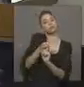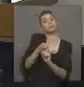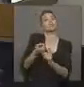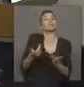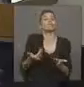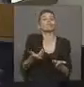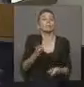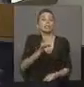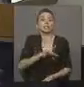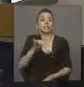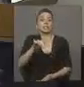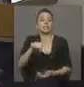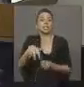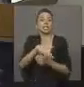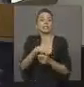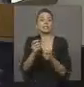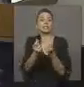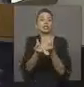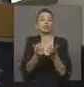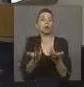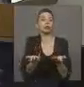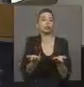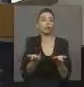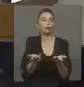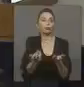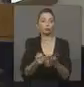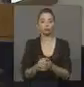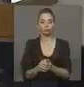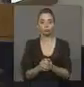situación económica que vive el país,